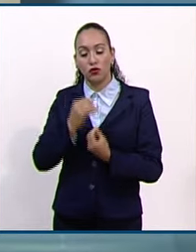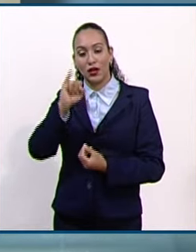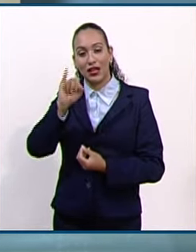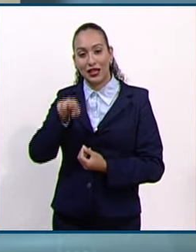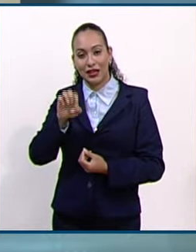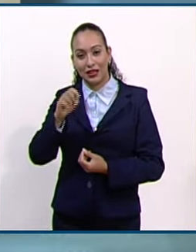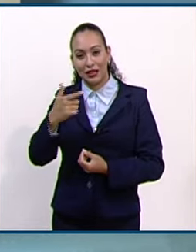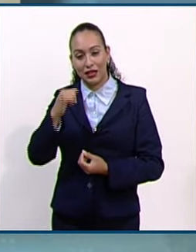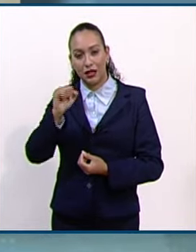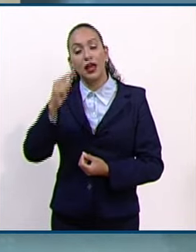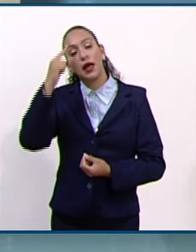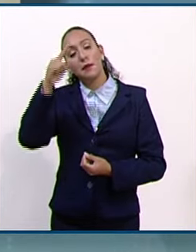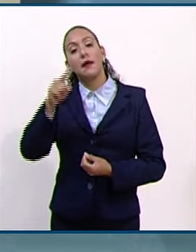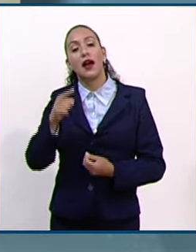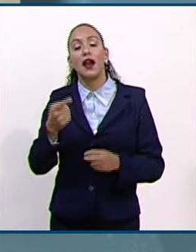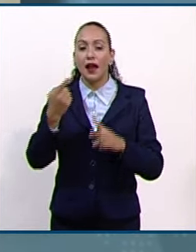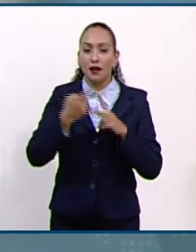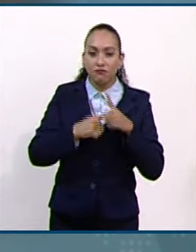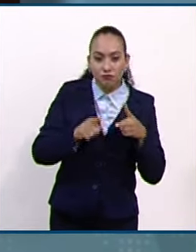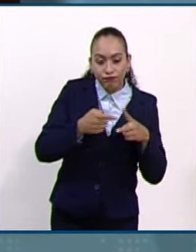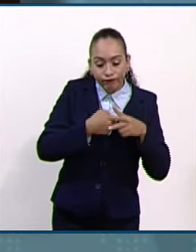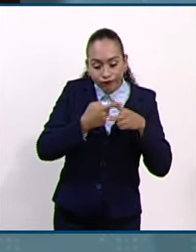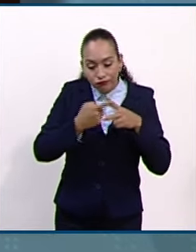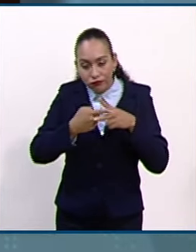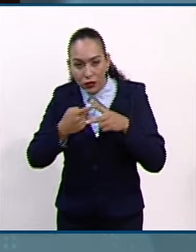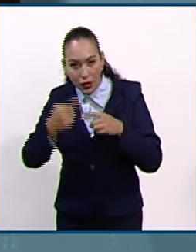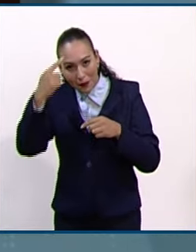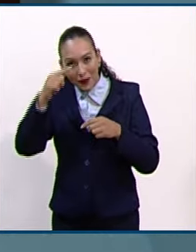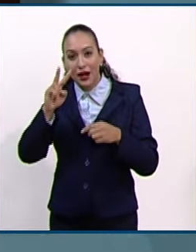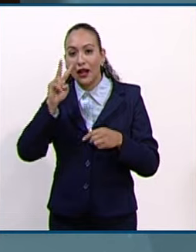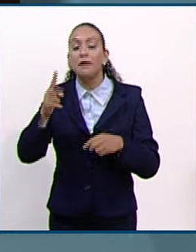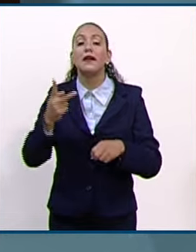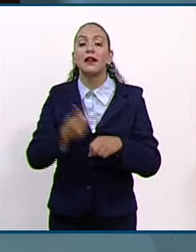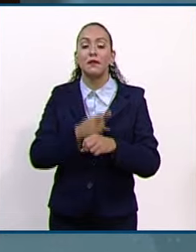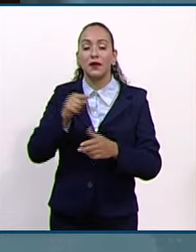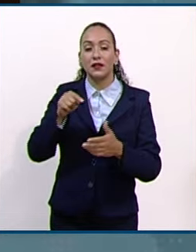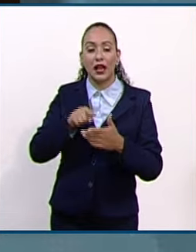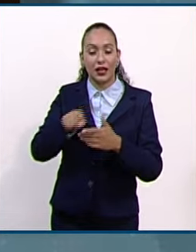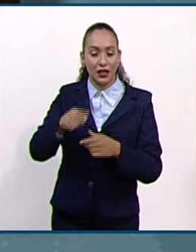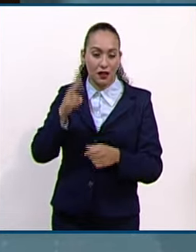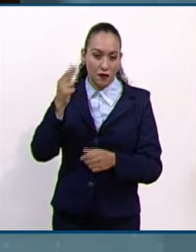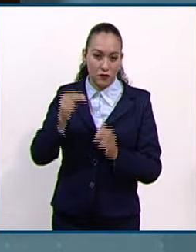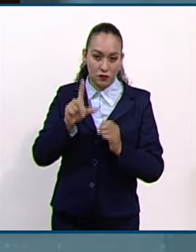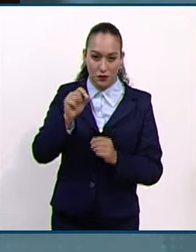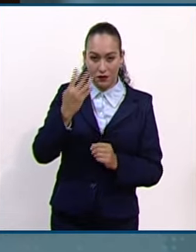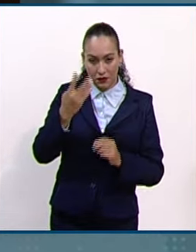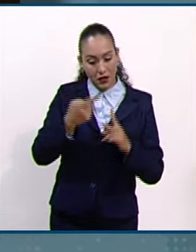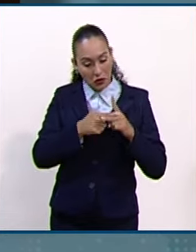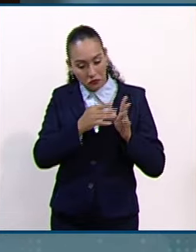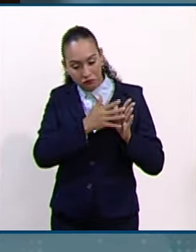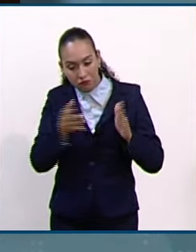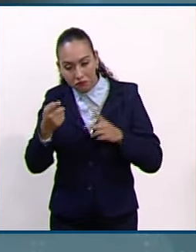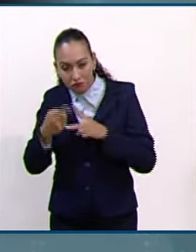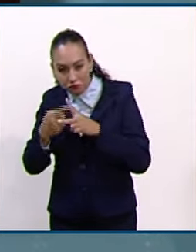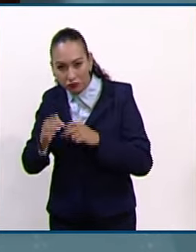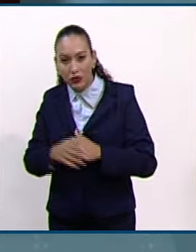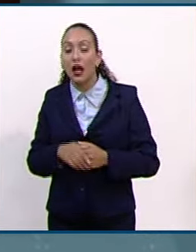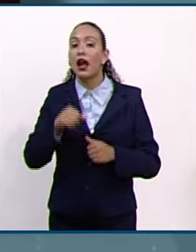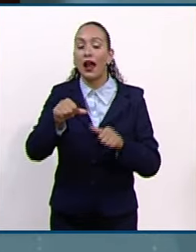el levantamiento del Censo Nacional de Impartición de Justicia Estatal 2024. Las direcciones y áreas